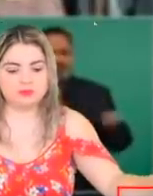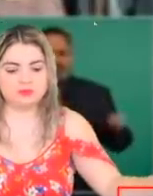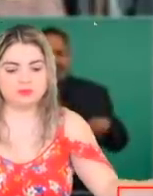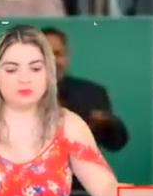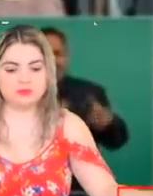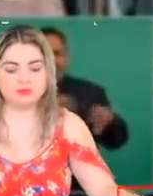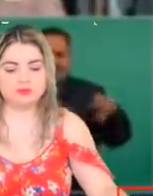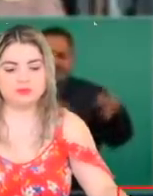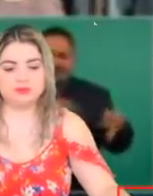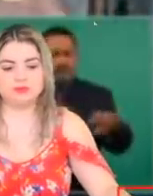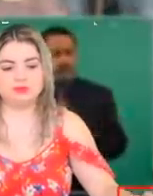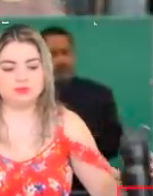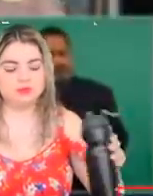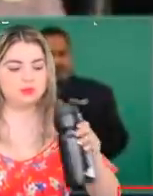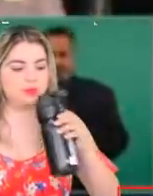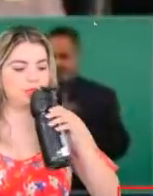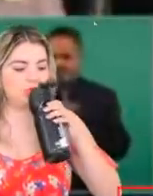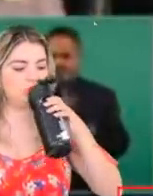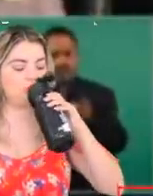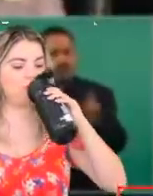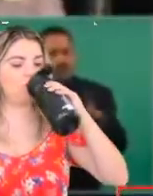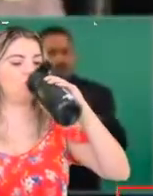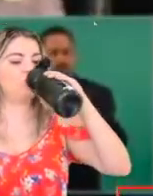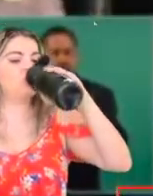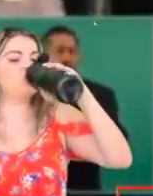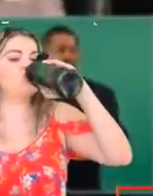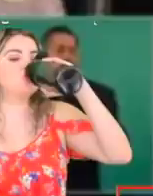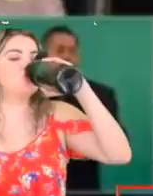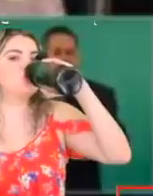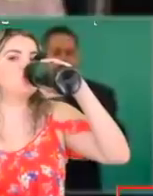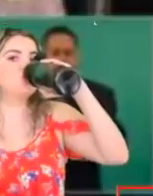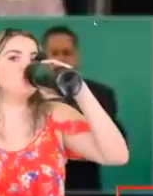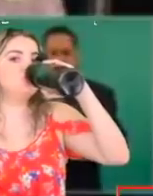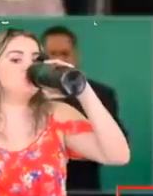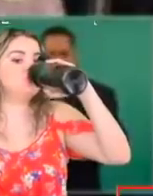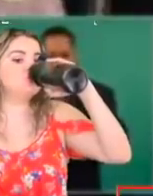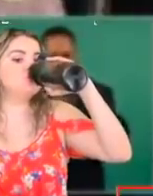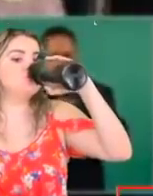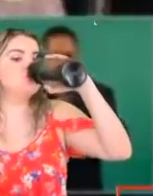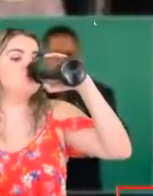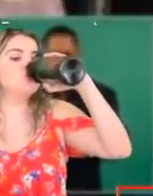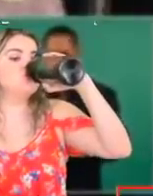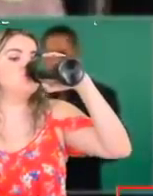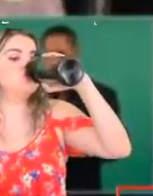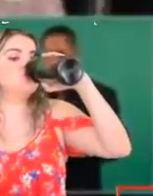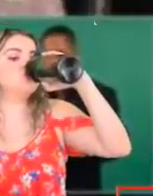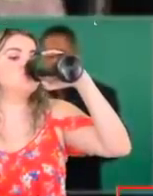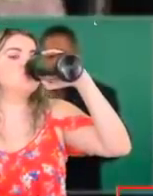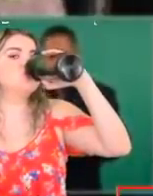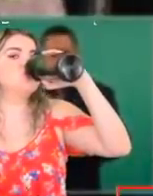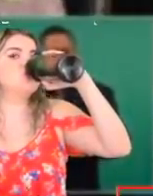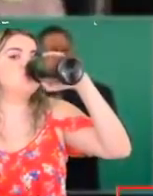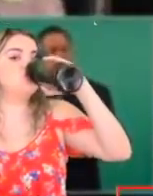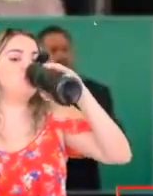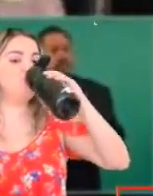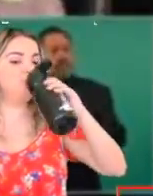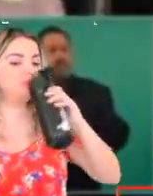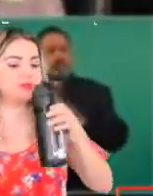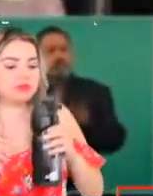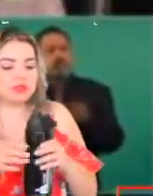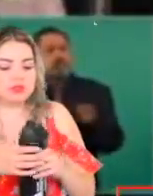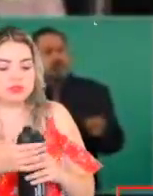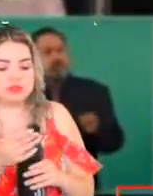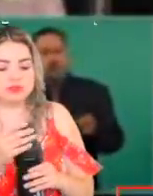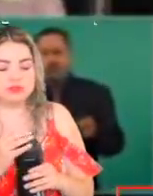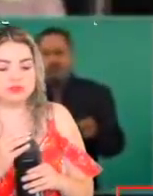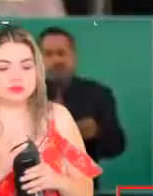los juzgados, y hay un señalamiento muy fuerte en contra de un diputado federal del 03 distrito de nombre Armando Reyes, y tiene que ver con el comportamiento de